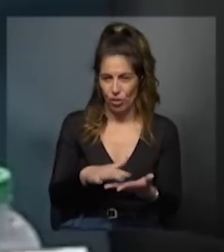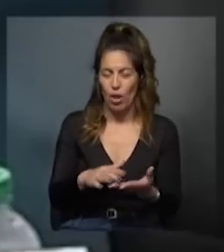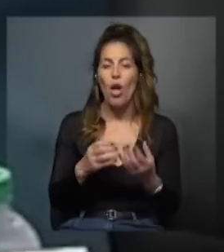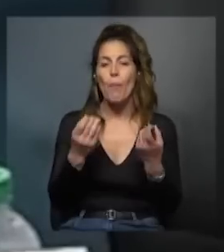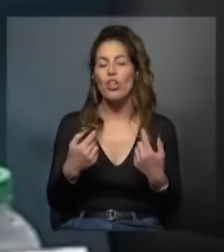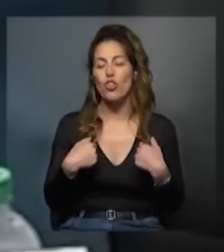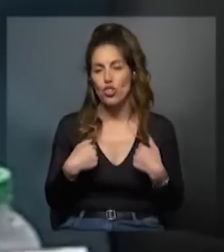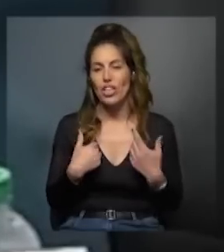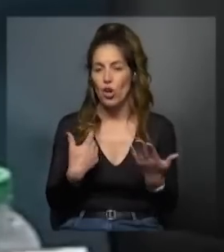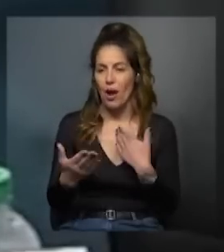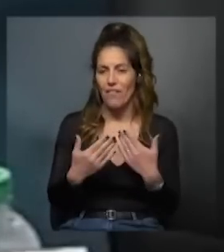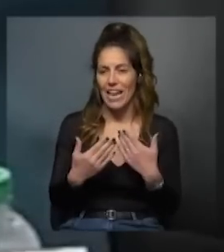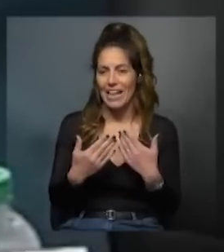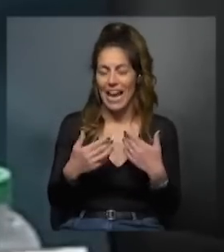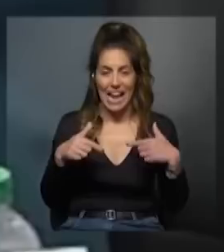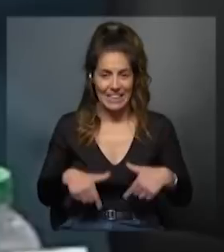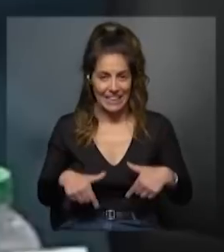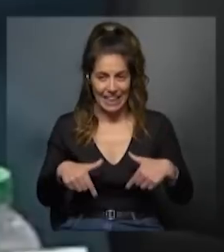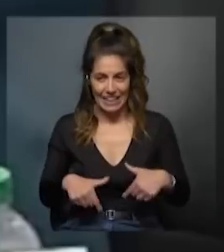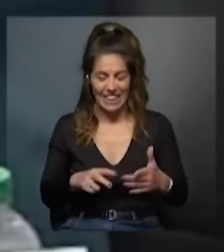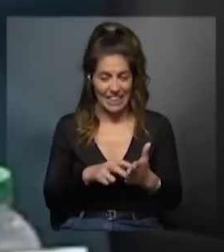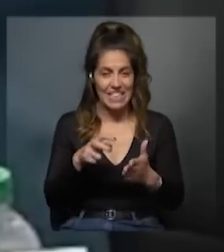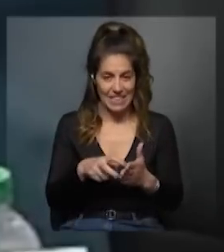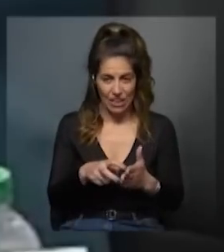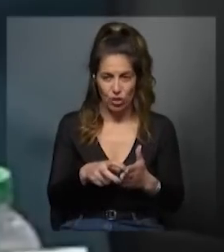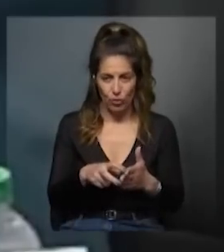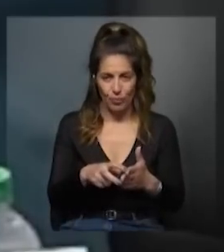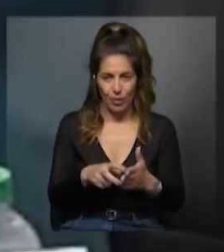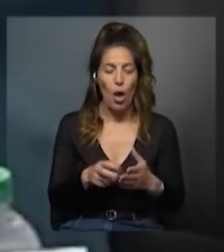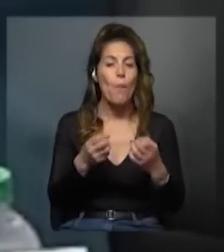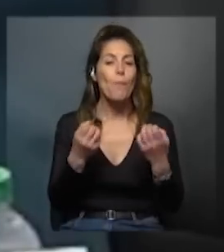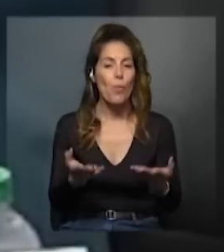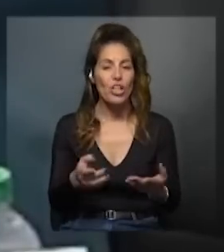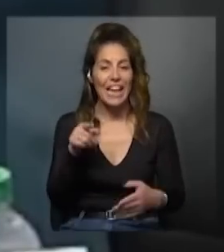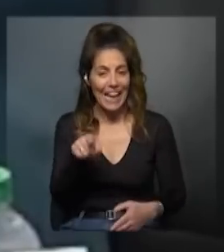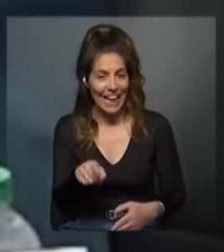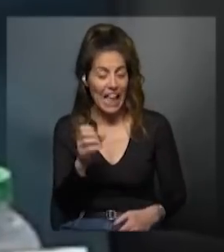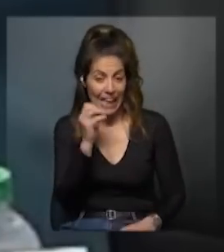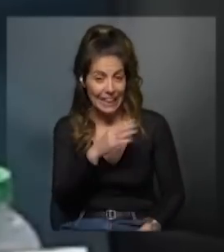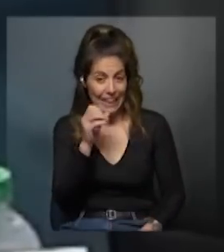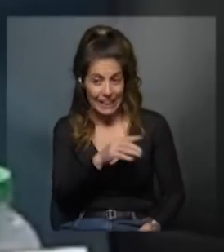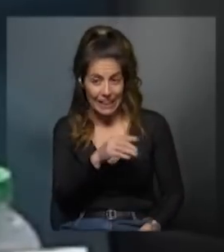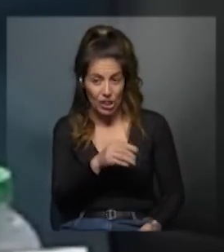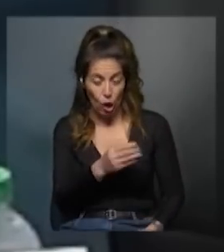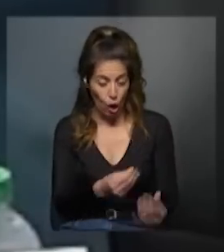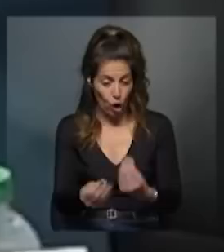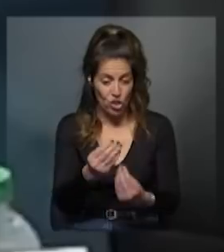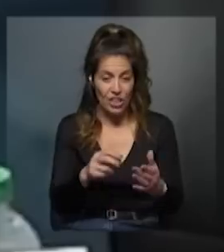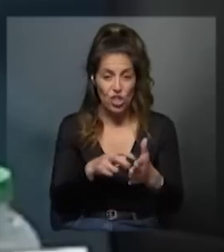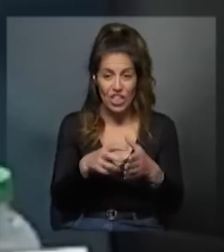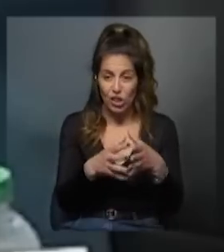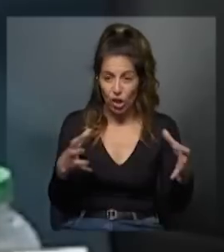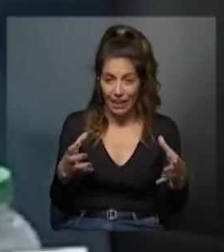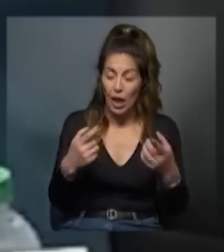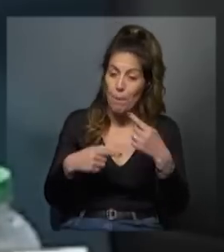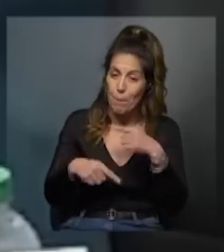quiero hacer referencia al jefe comunal sí al intendente de salto porque él ha sido muy crítico con los ingresos salto grande